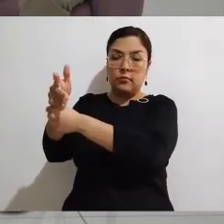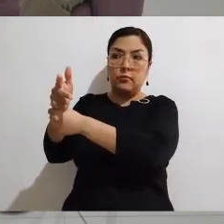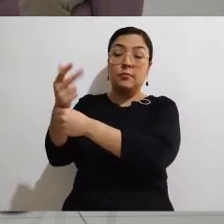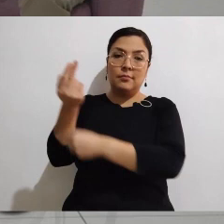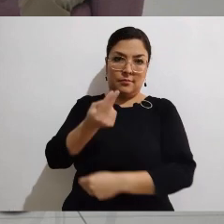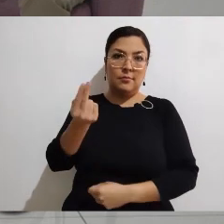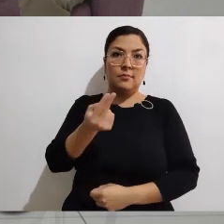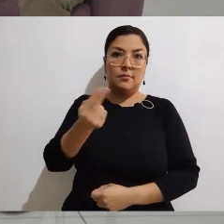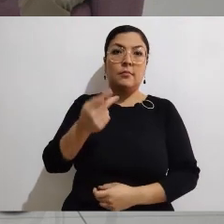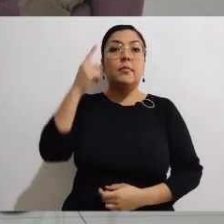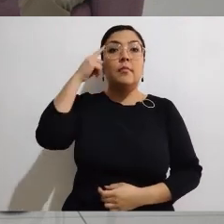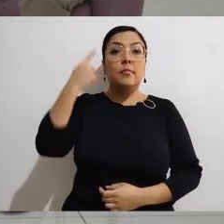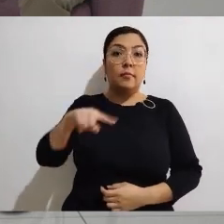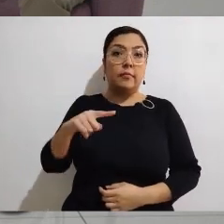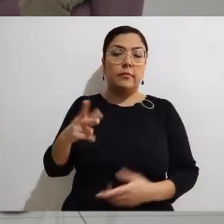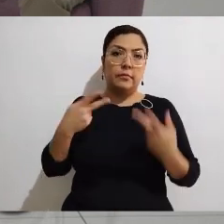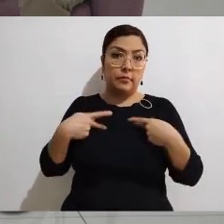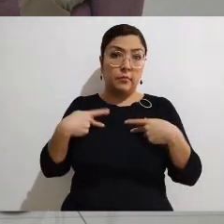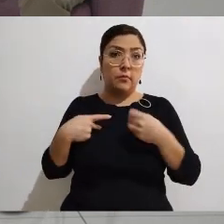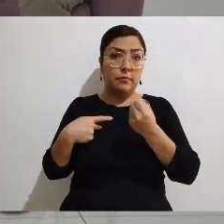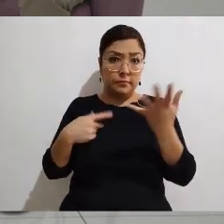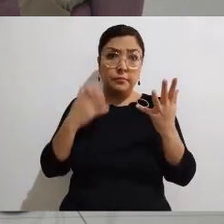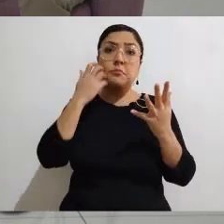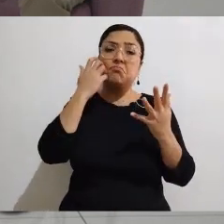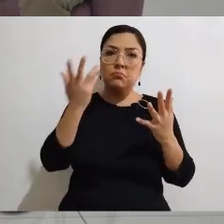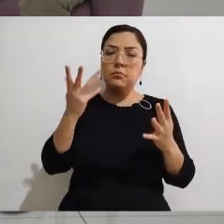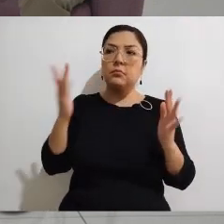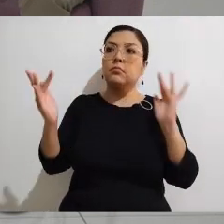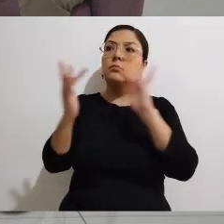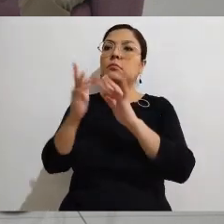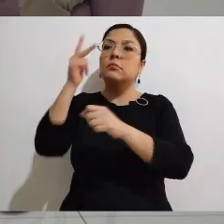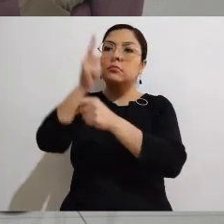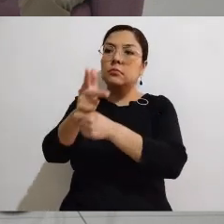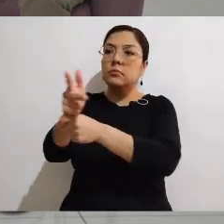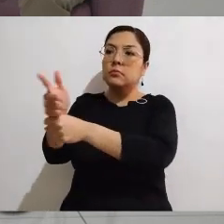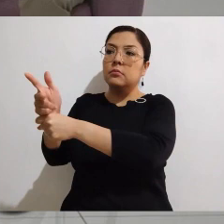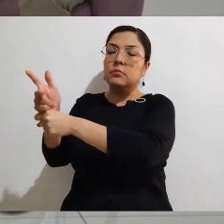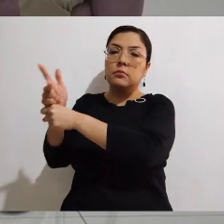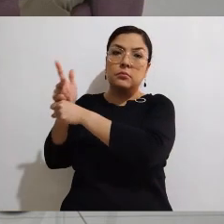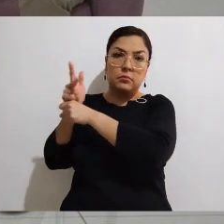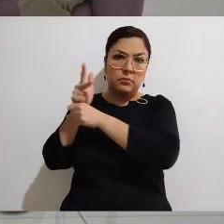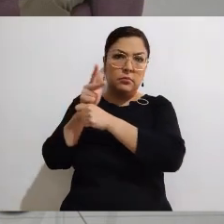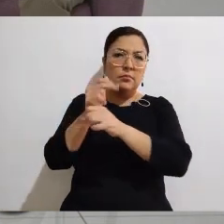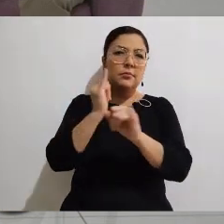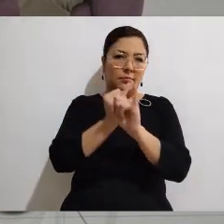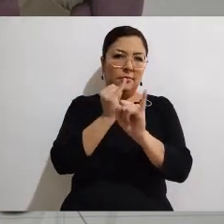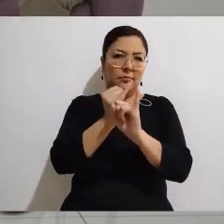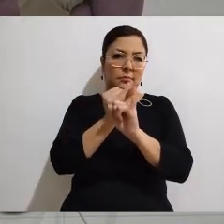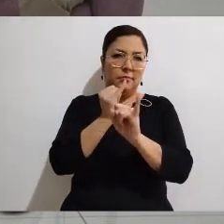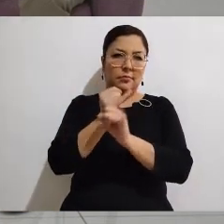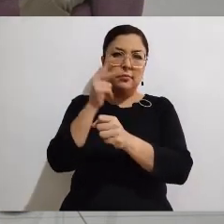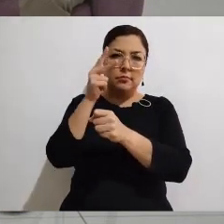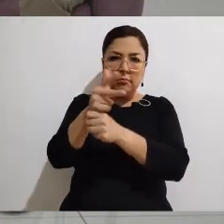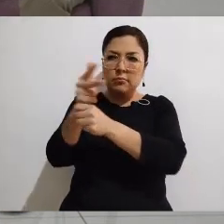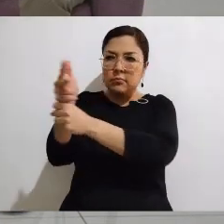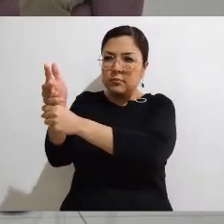inclusive cuando así lo permiten las circunstancias técnicas, se puede vislumbrar vía internet para que cualquier persona pueda ver la